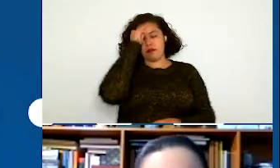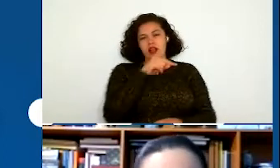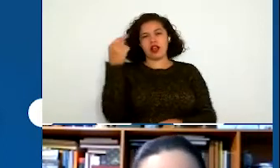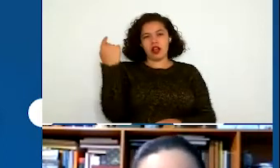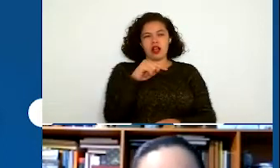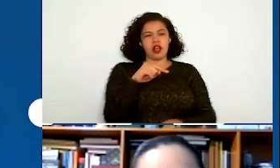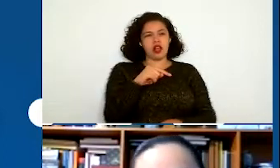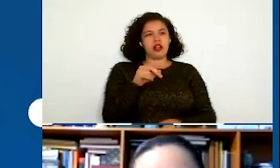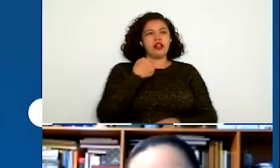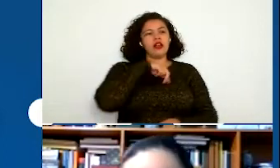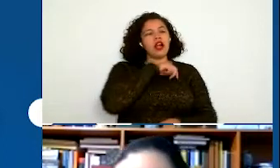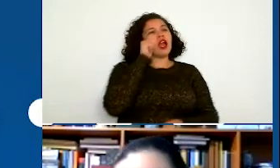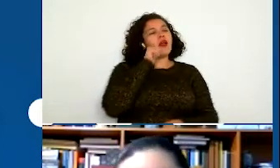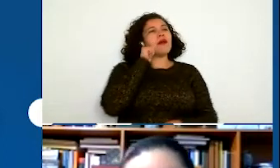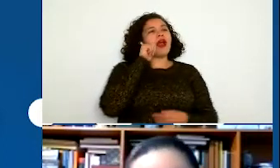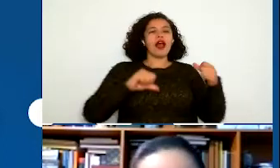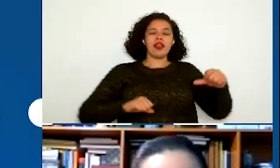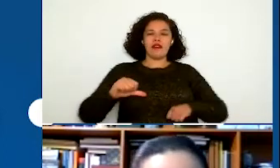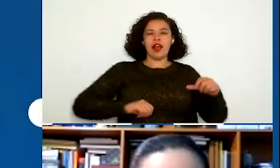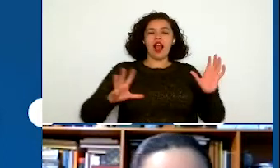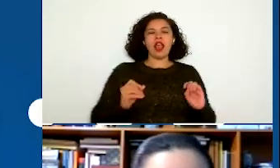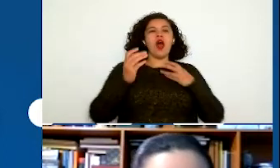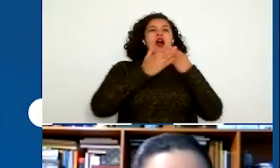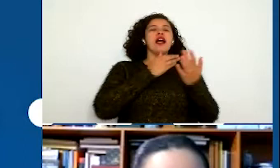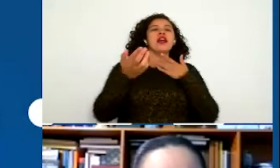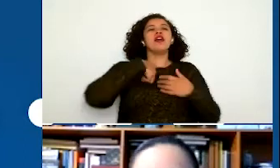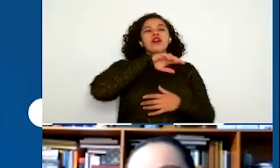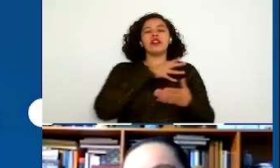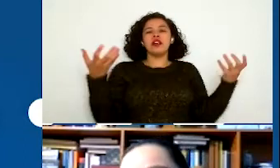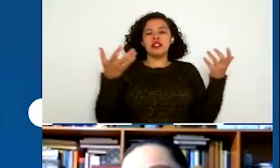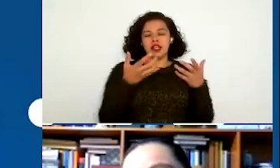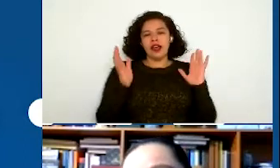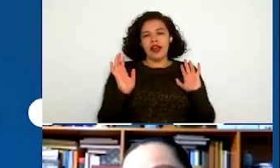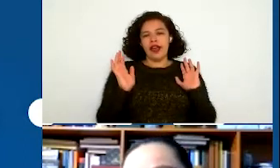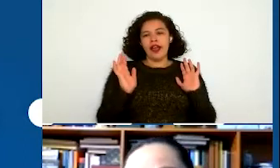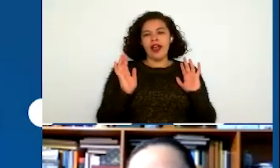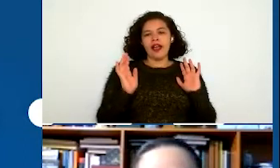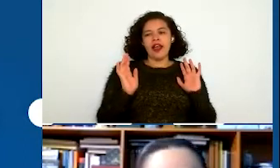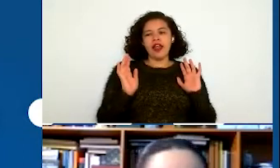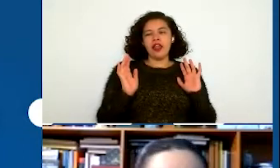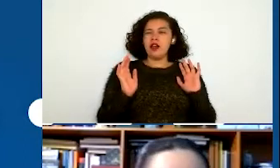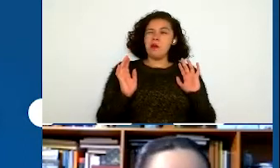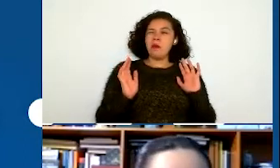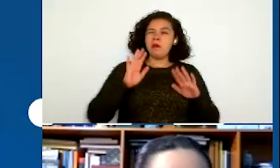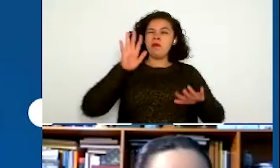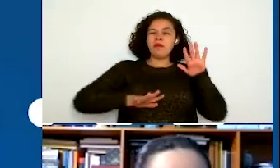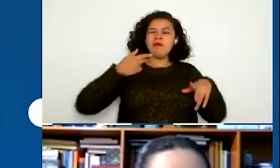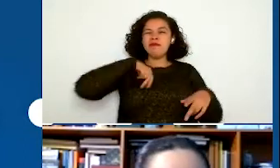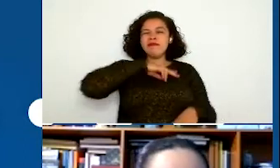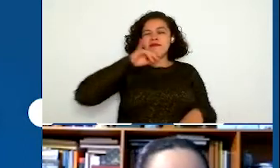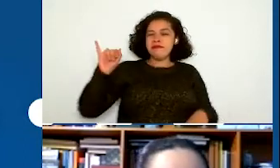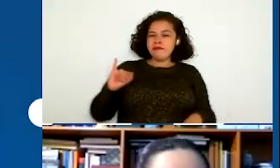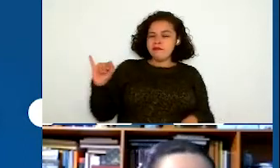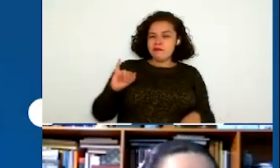¿no? En estas actividades, estas acciones que hacemos, pues lo que nosotros a veces nos interesa, pues es